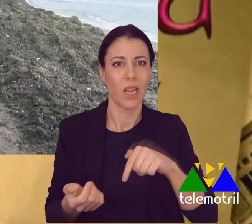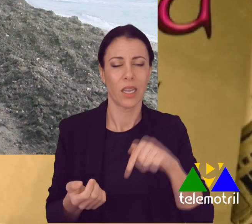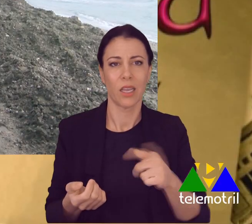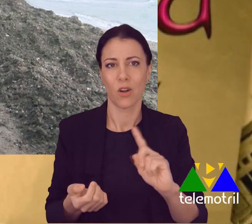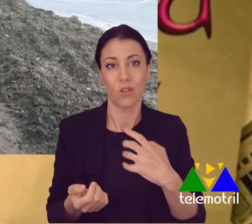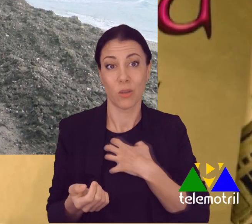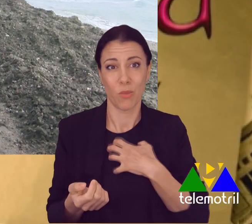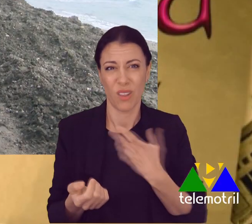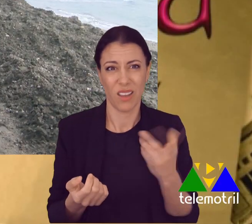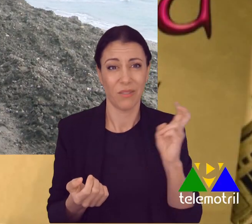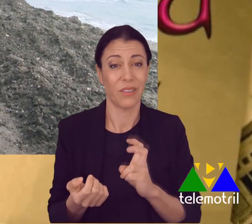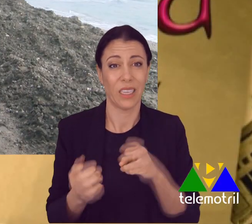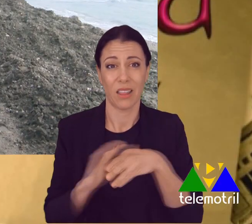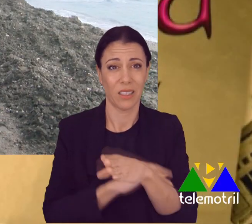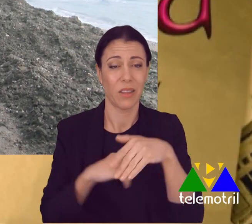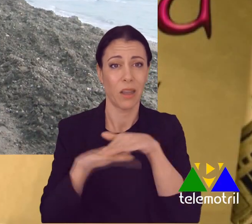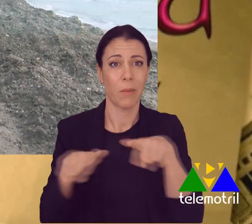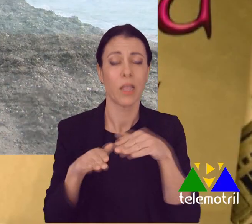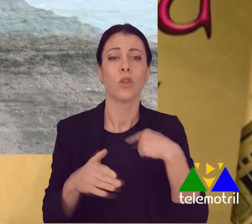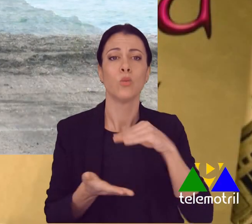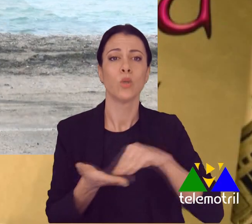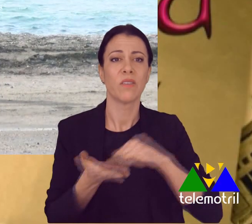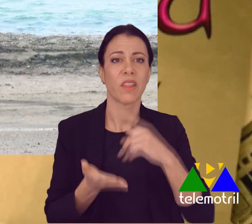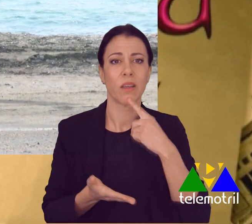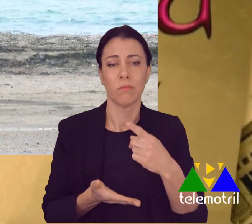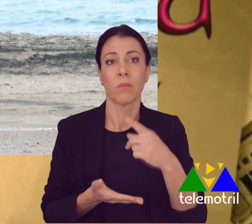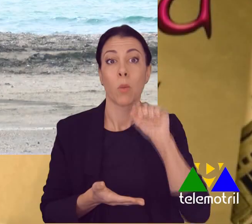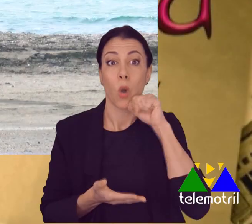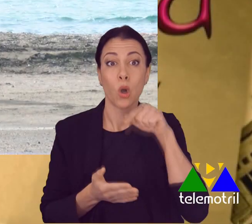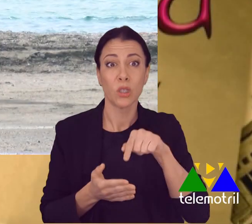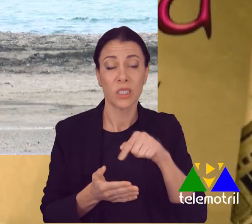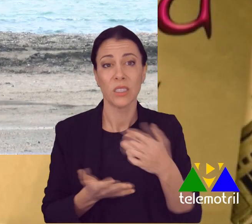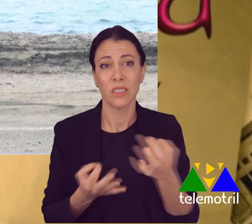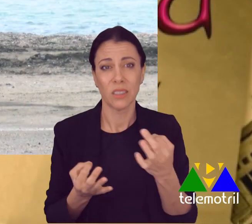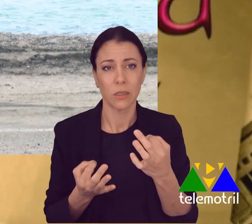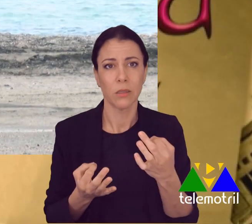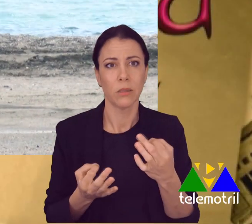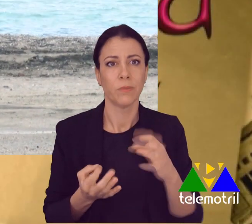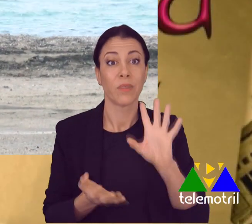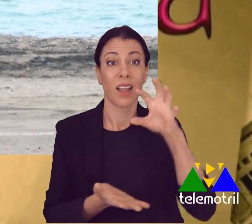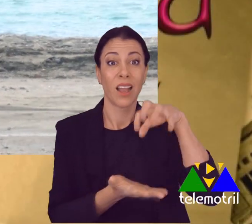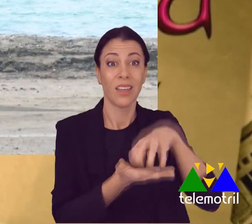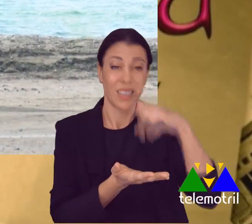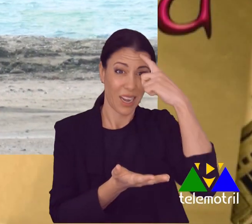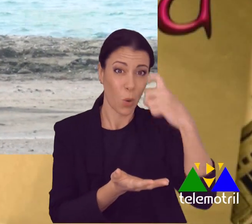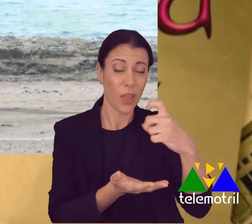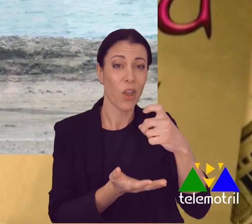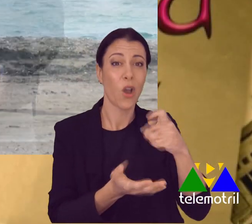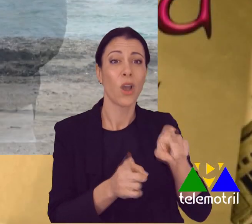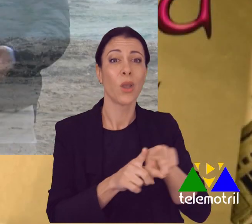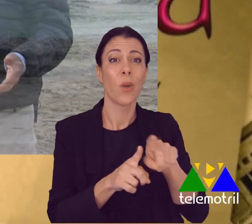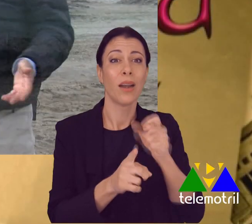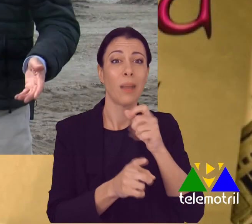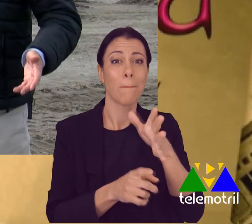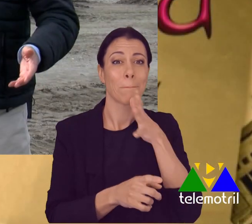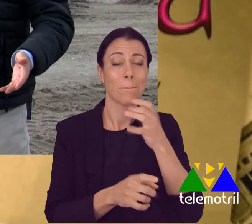aquí no. La playa de Motril, lo hemos dicho alguna vez, llegaba un poco más allá de las 3R o el Chiringuito Alonso al principio del paseo marítimo, un